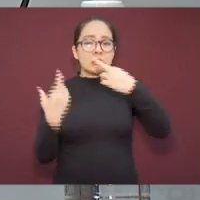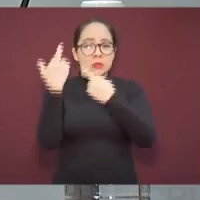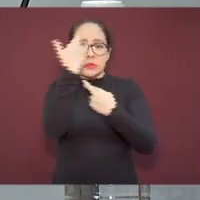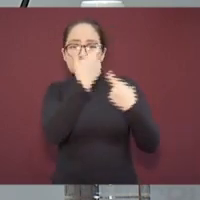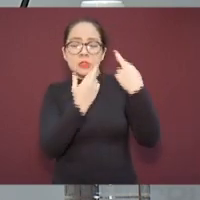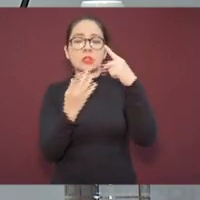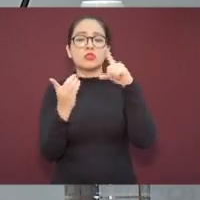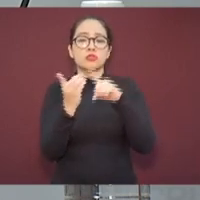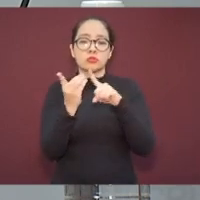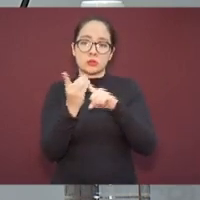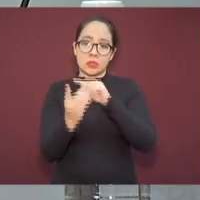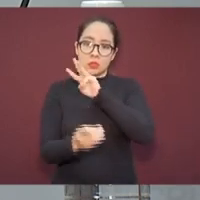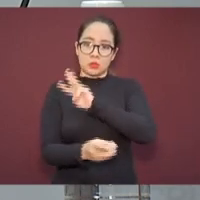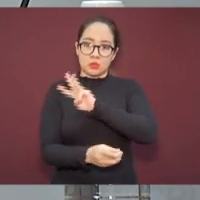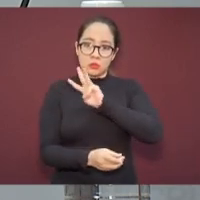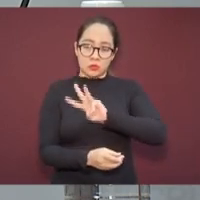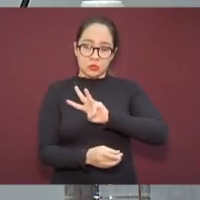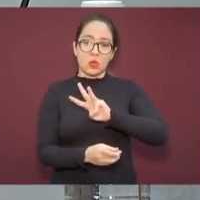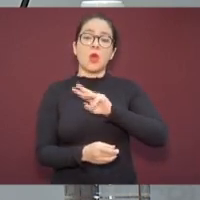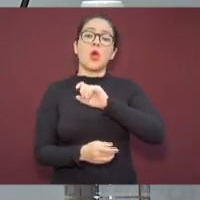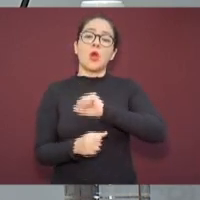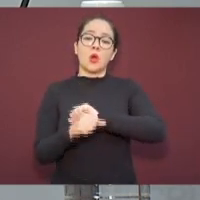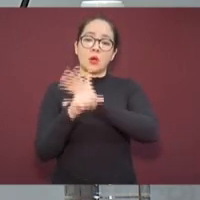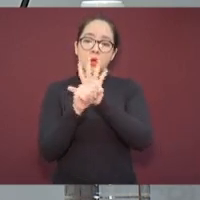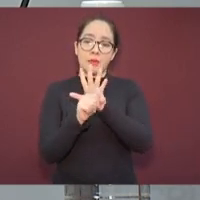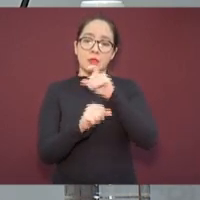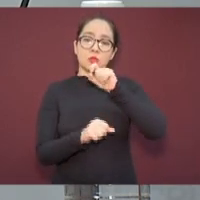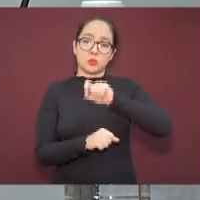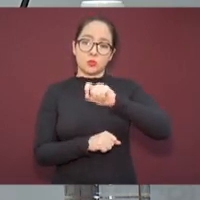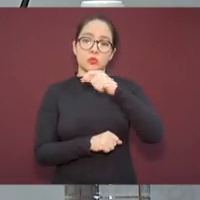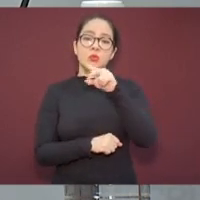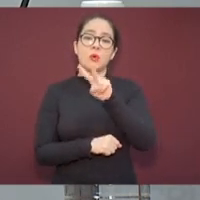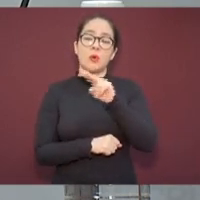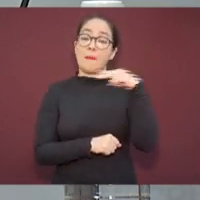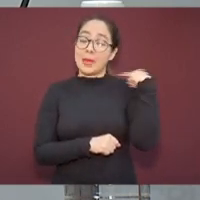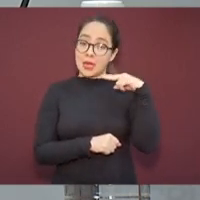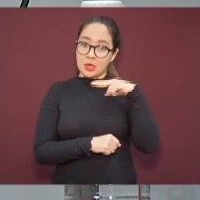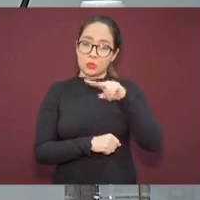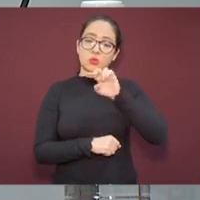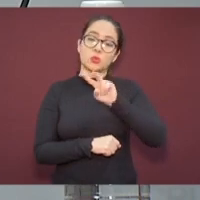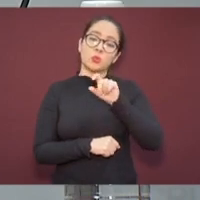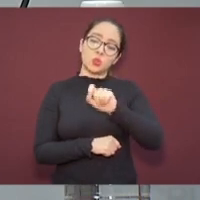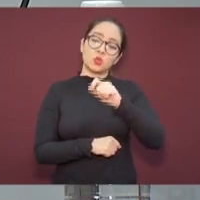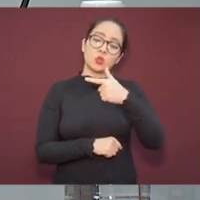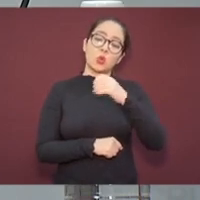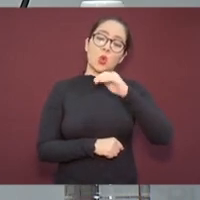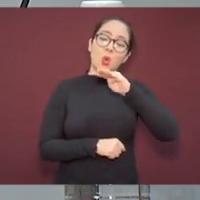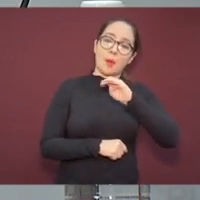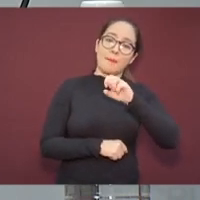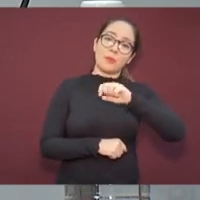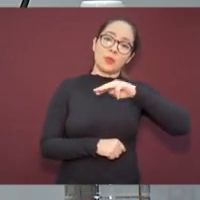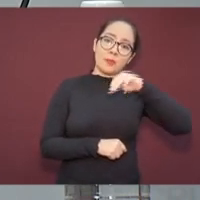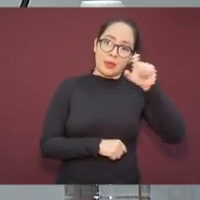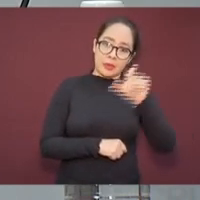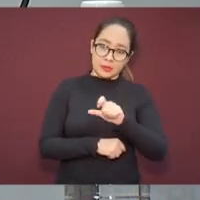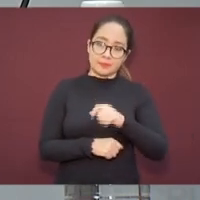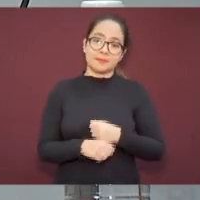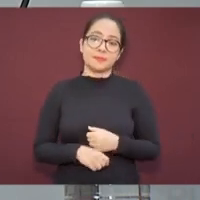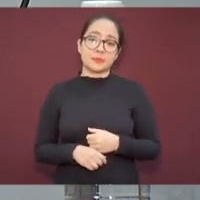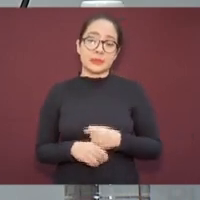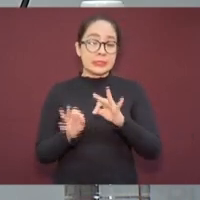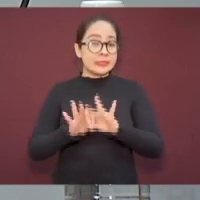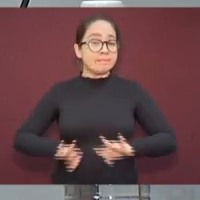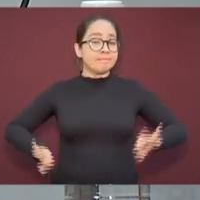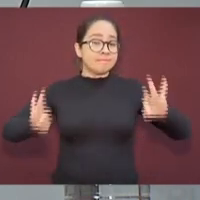detalle en la página de gobierno coronavirus.veracruz.gov.mx. Es importante